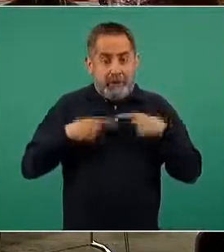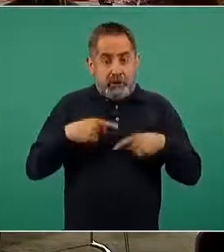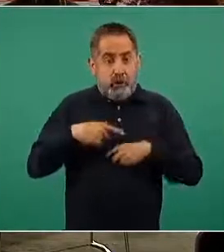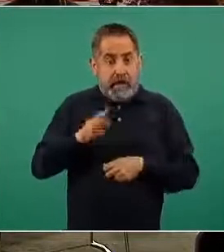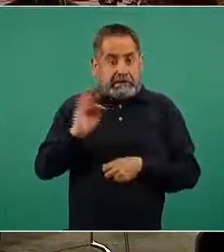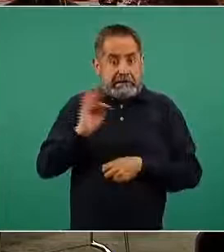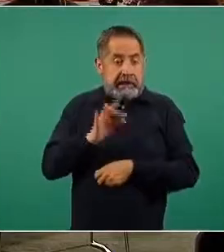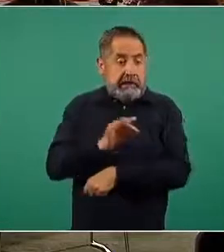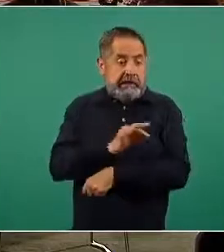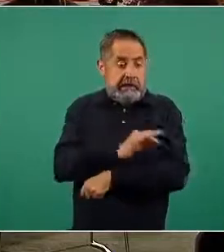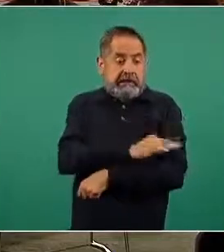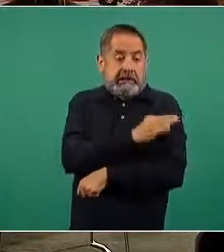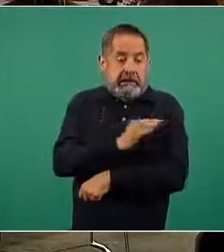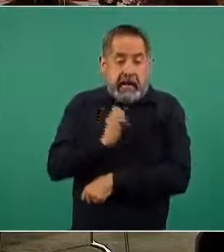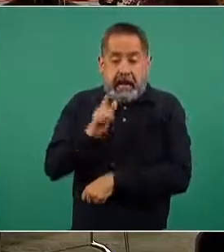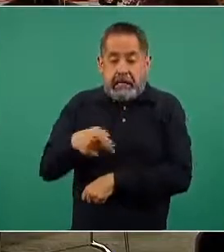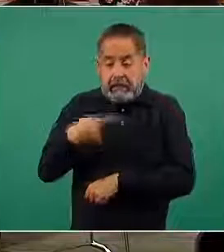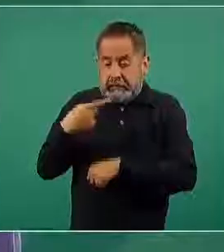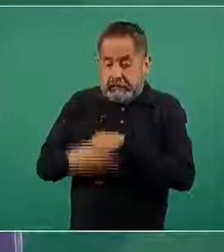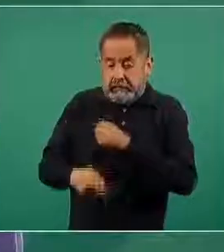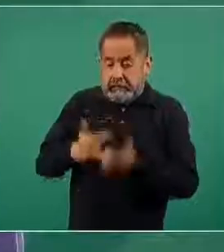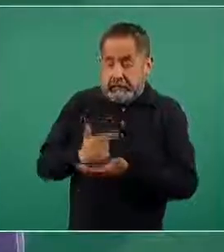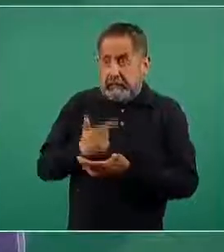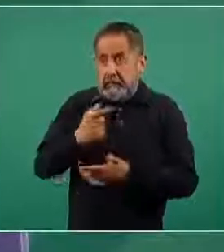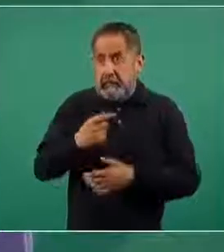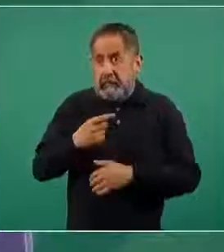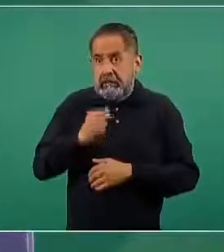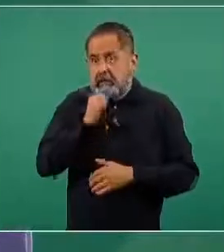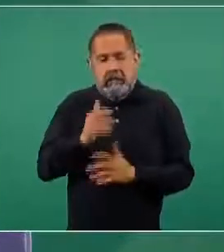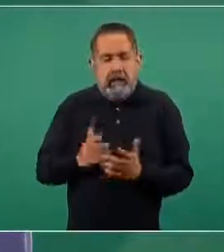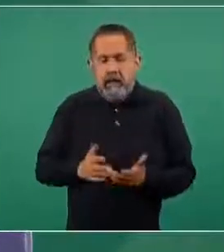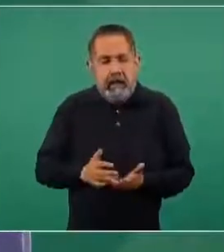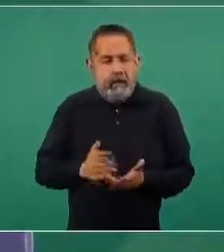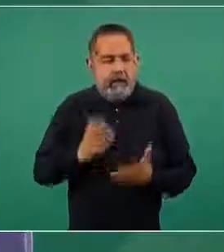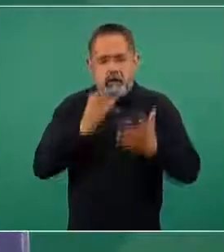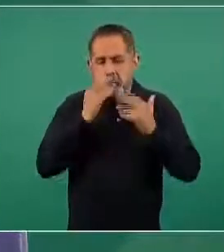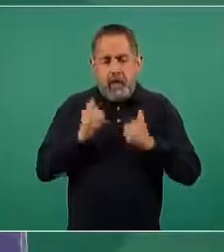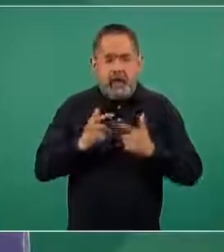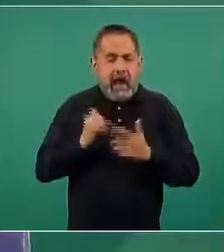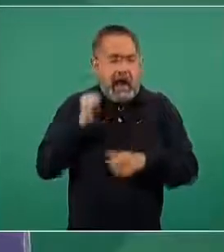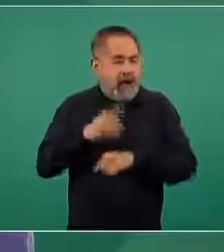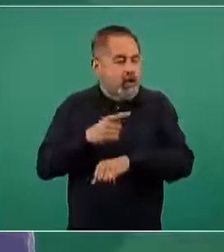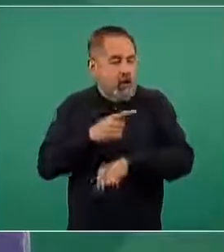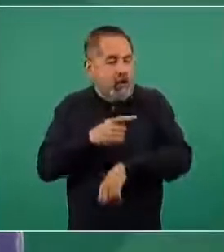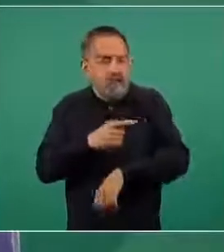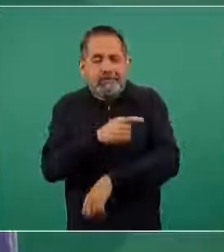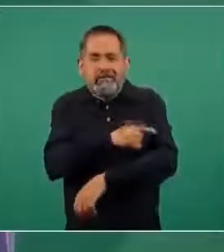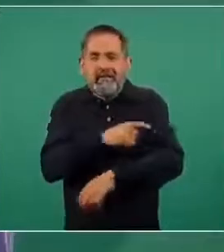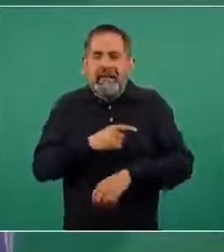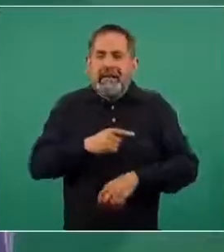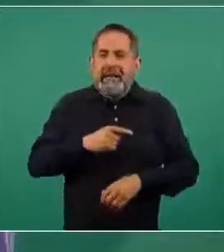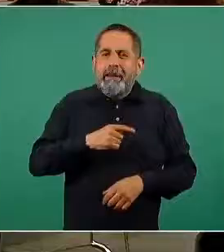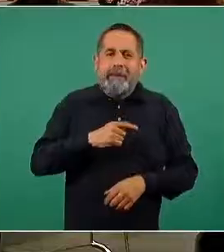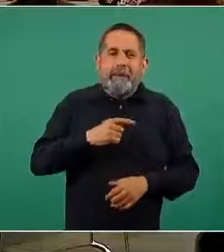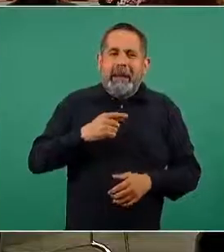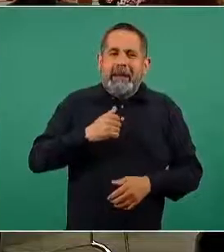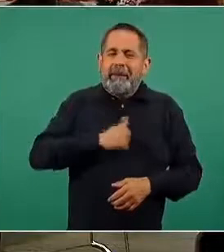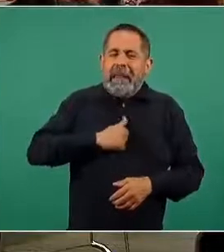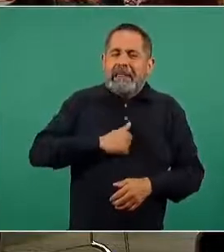haber recibido ese producto algún riesgo sanitario, porque no se ha encontrado ningún producto que pudiera afectar su